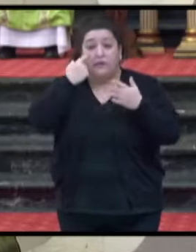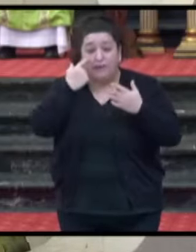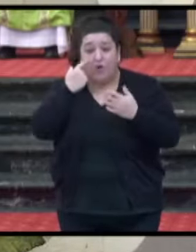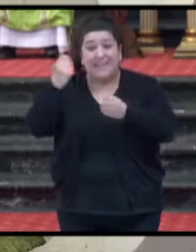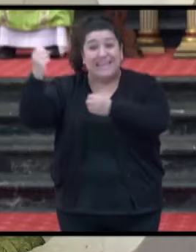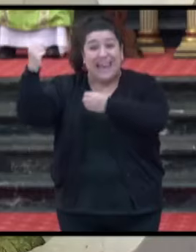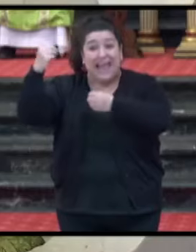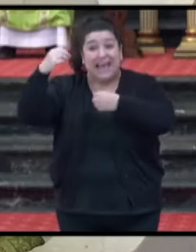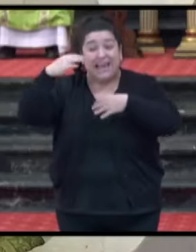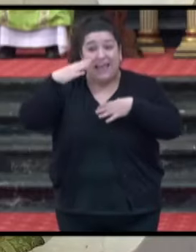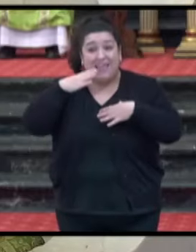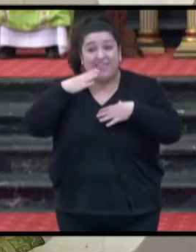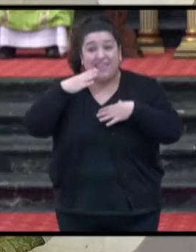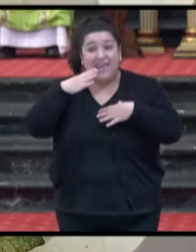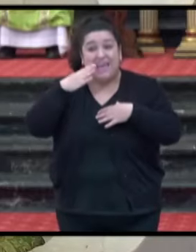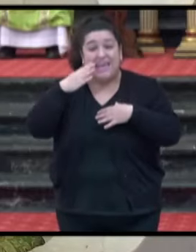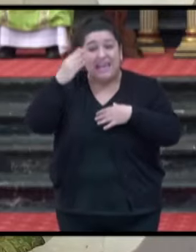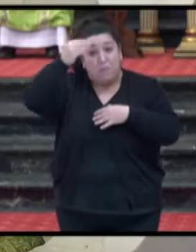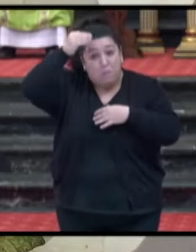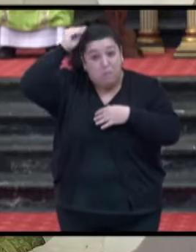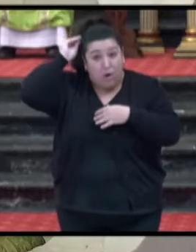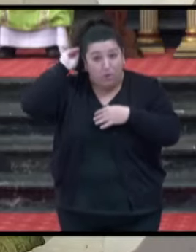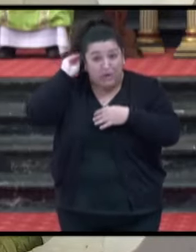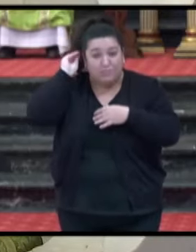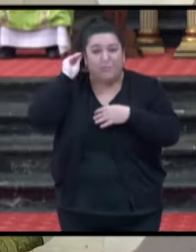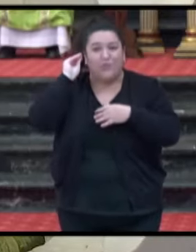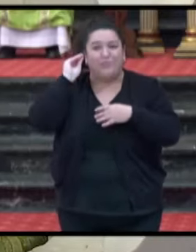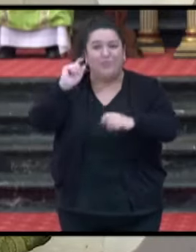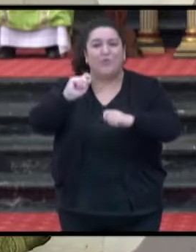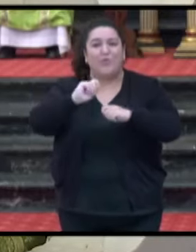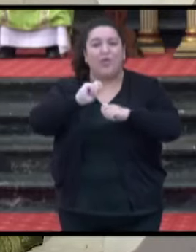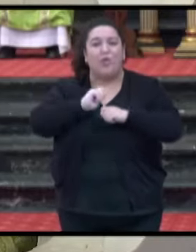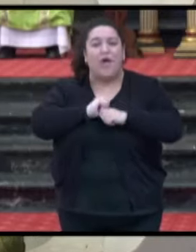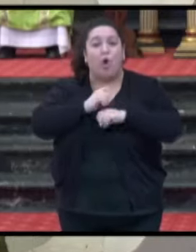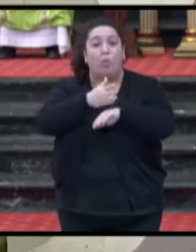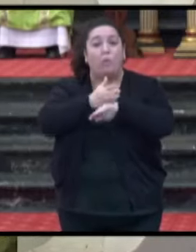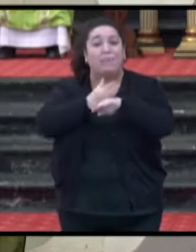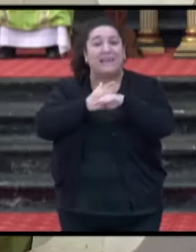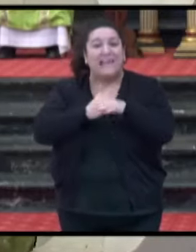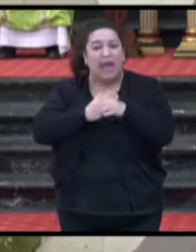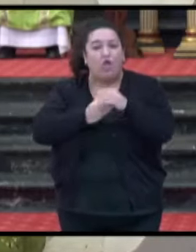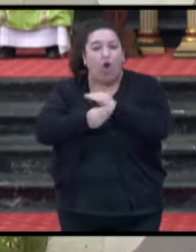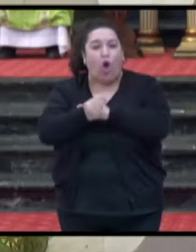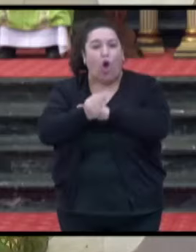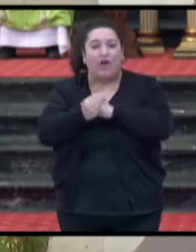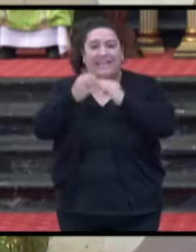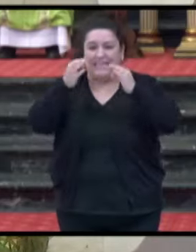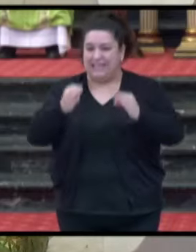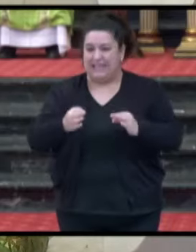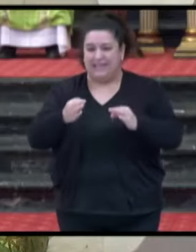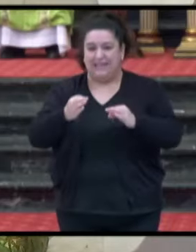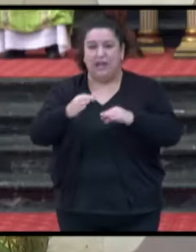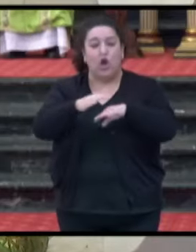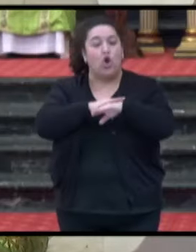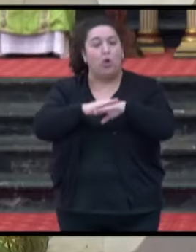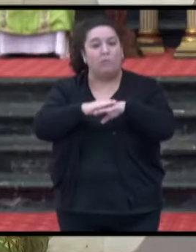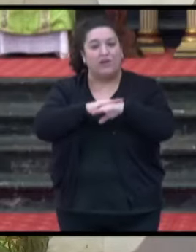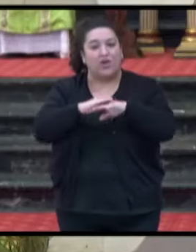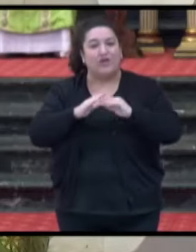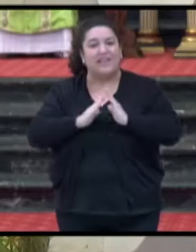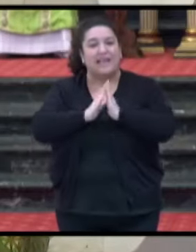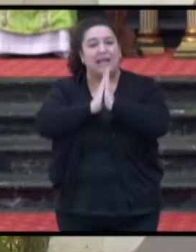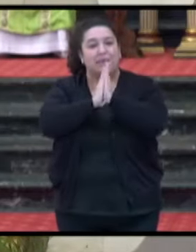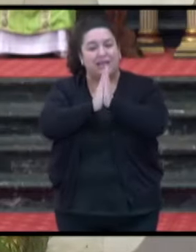gracia En el bautismo nos quita el pecado original el perdón en El Sacramento de la